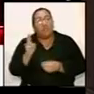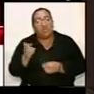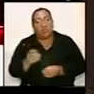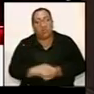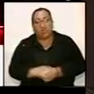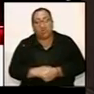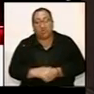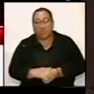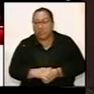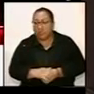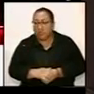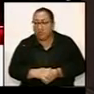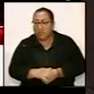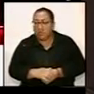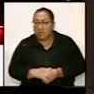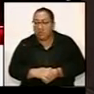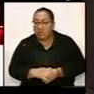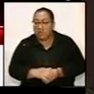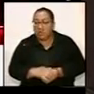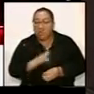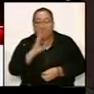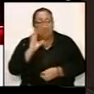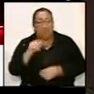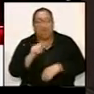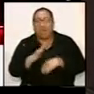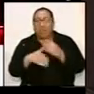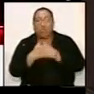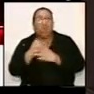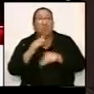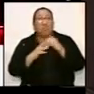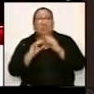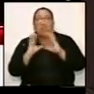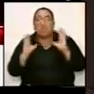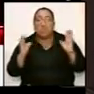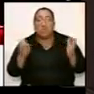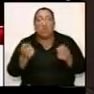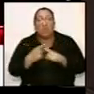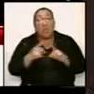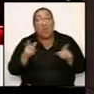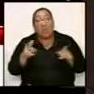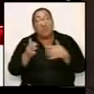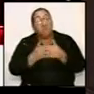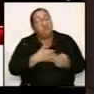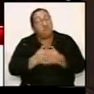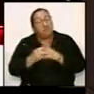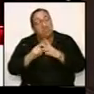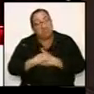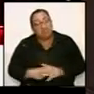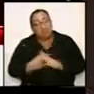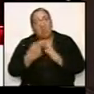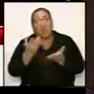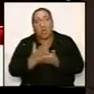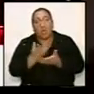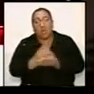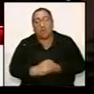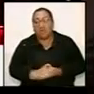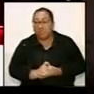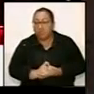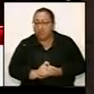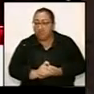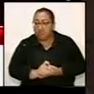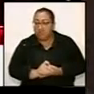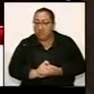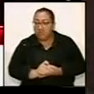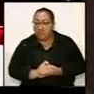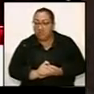nuestros colegas y las pésimas infraestructuras. Sin embargo, así se ha iniciado el año escolar y gracias